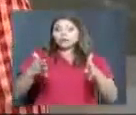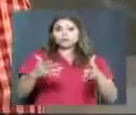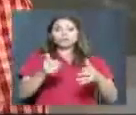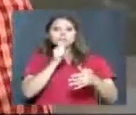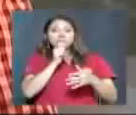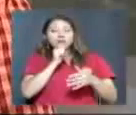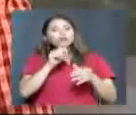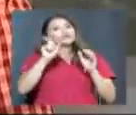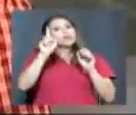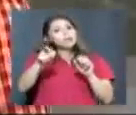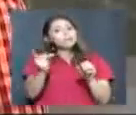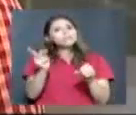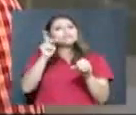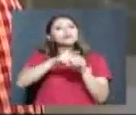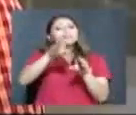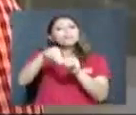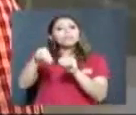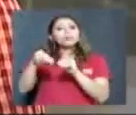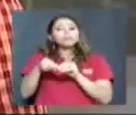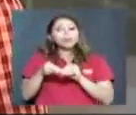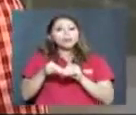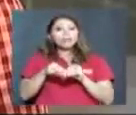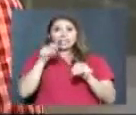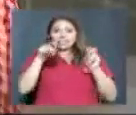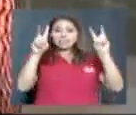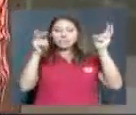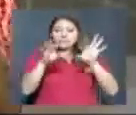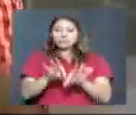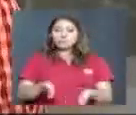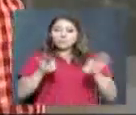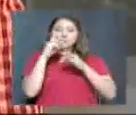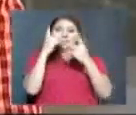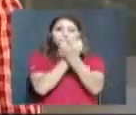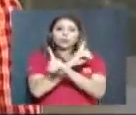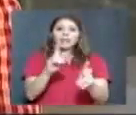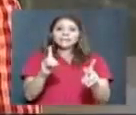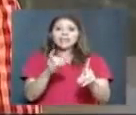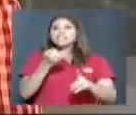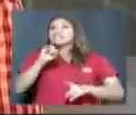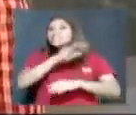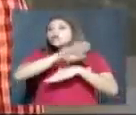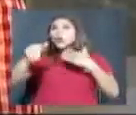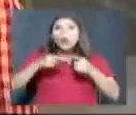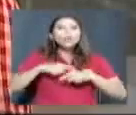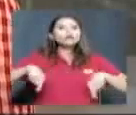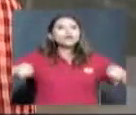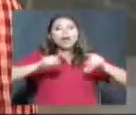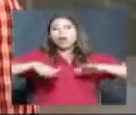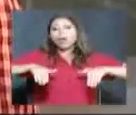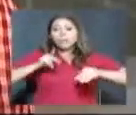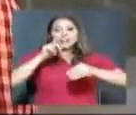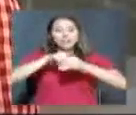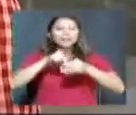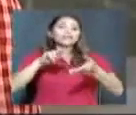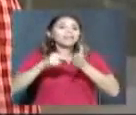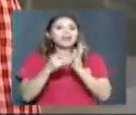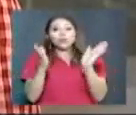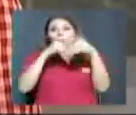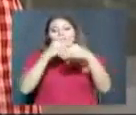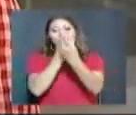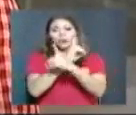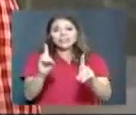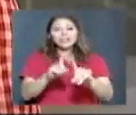No puede haber democracia, y un tema como este es fundamental para la democracia, si no participamos todos en el debate. Y aquí, ¿verdad?, con excepción de algunos